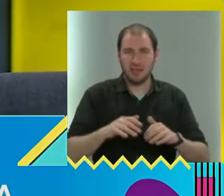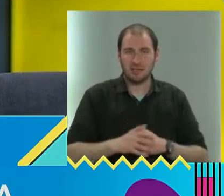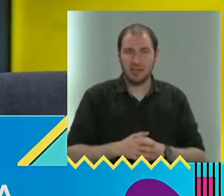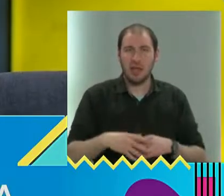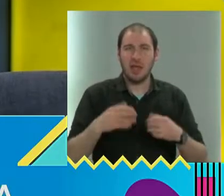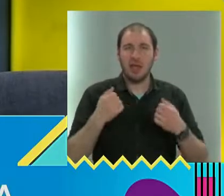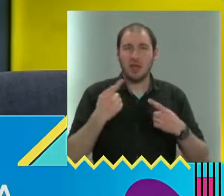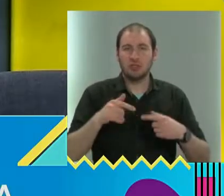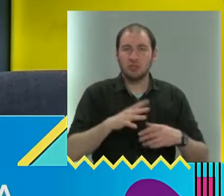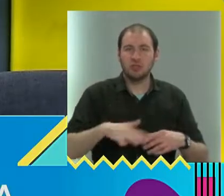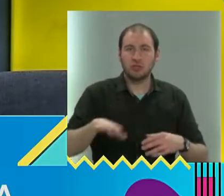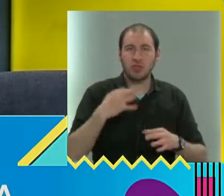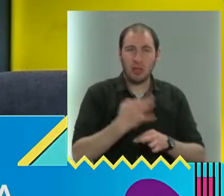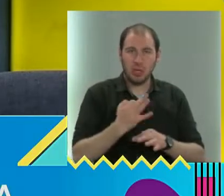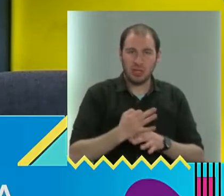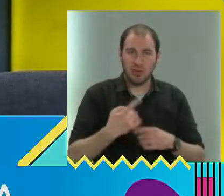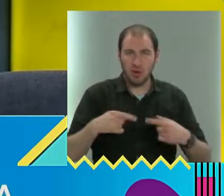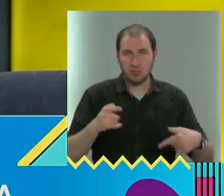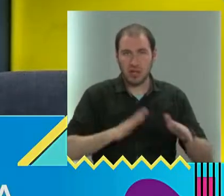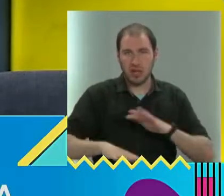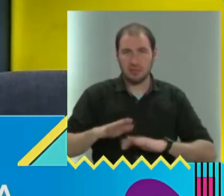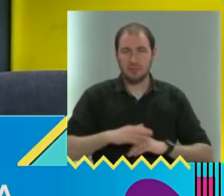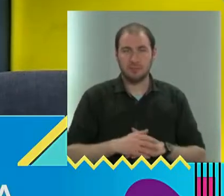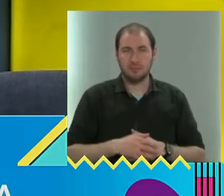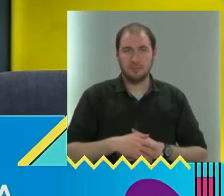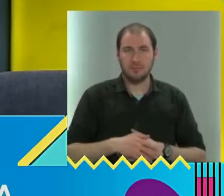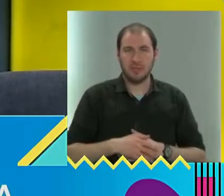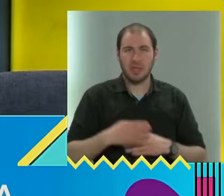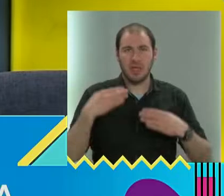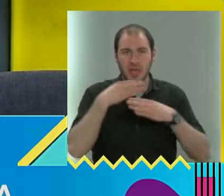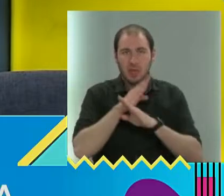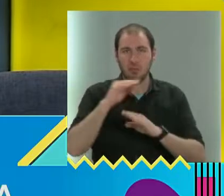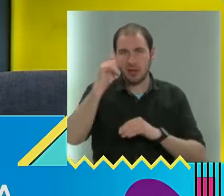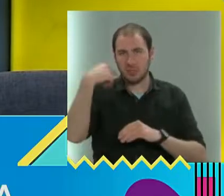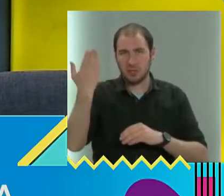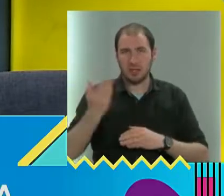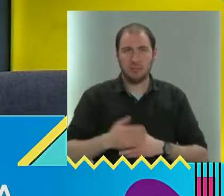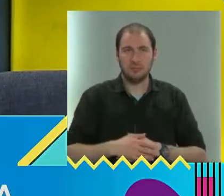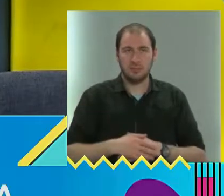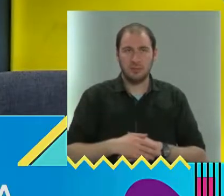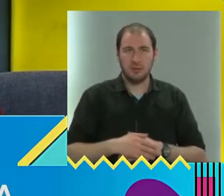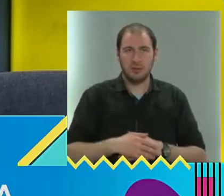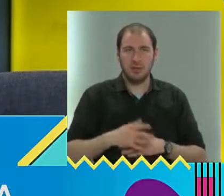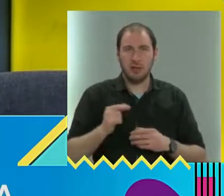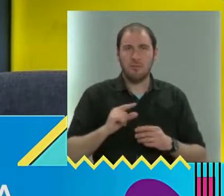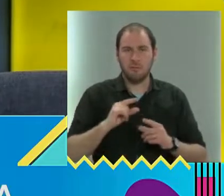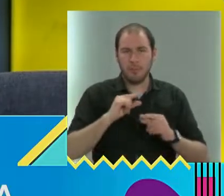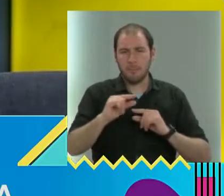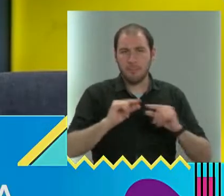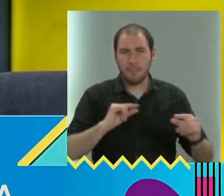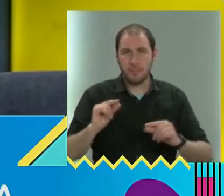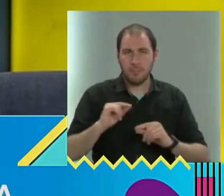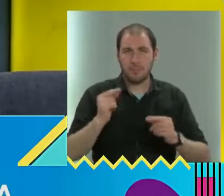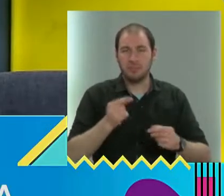de práctica socioeducativa, de idioma extranjero, de sistema de créditos y